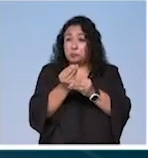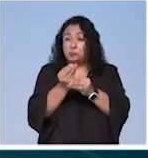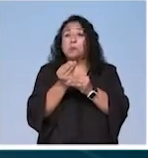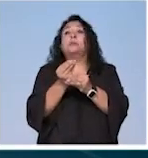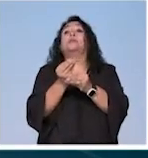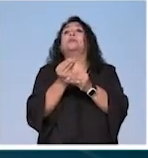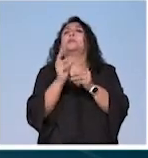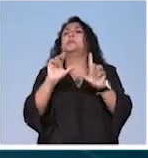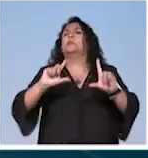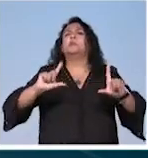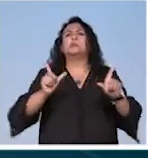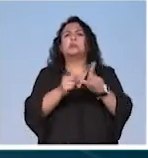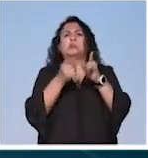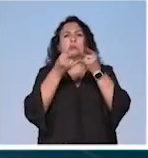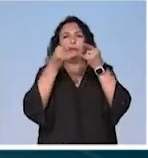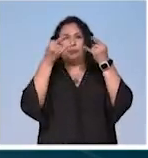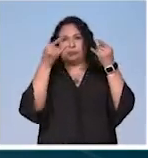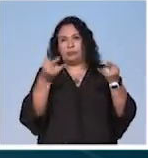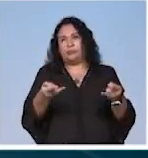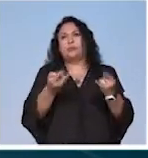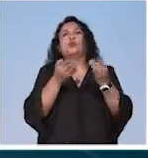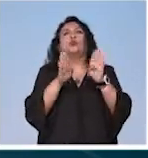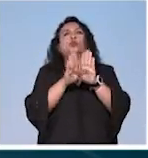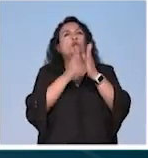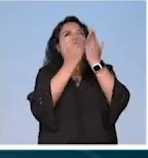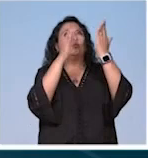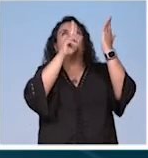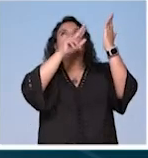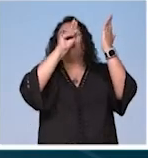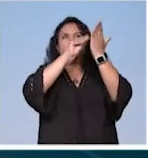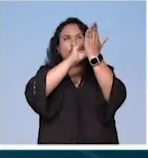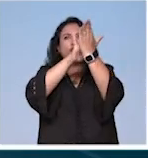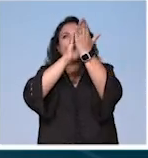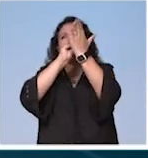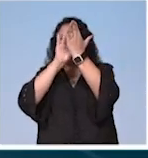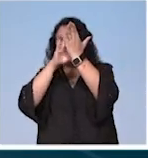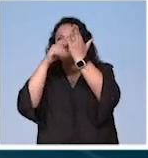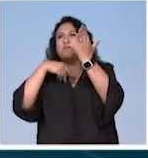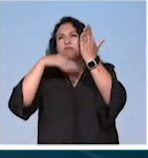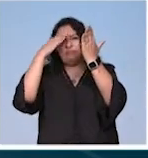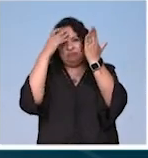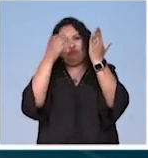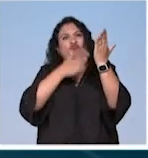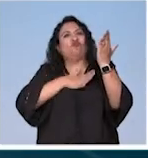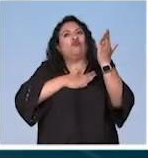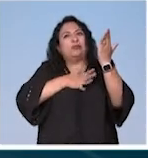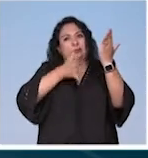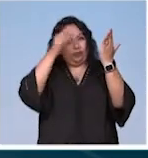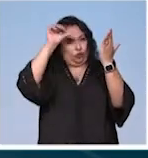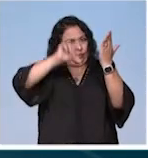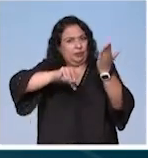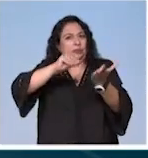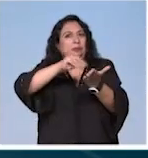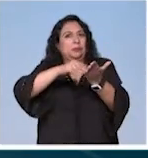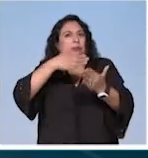un resumen histórico en muros, y a mí me parece que es una manera didáctica, lúdica, hasta el día de hoy.